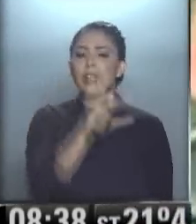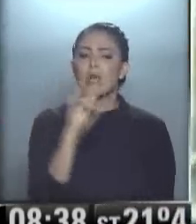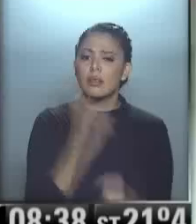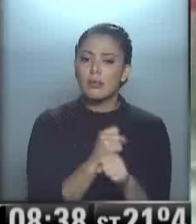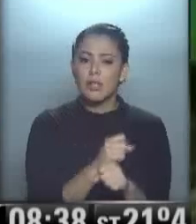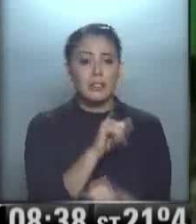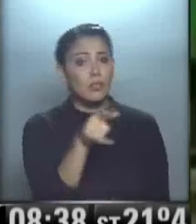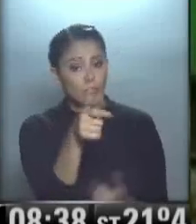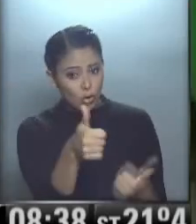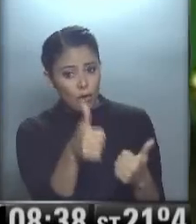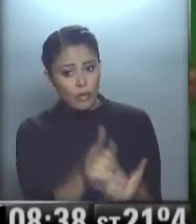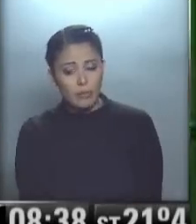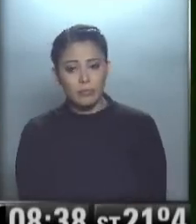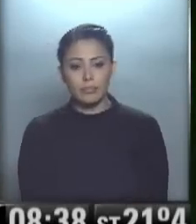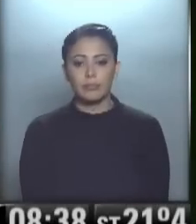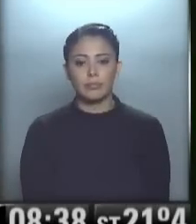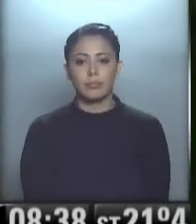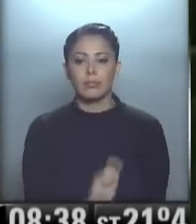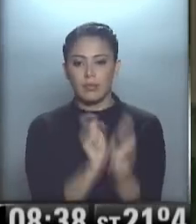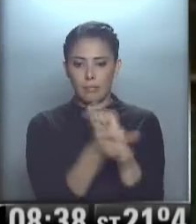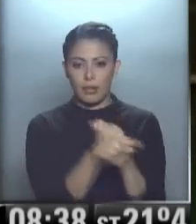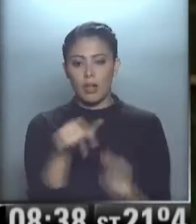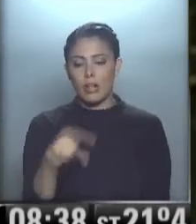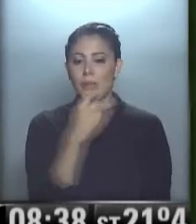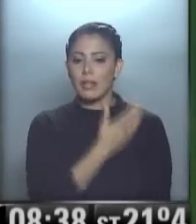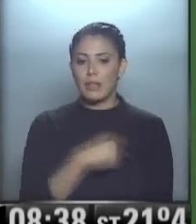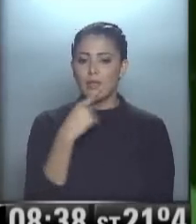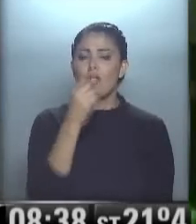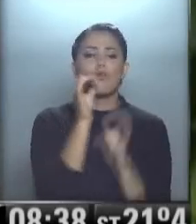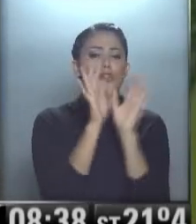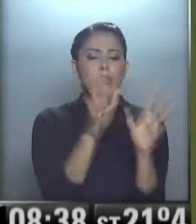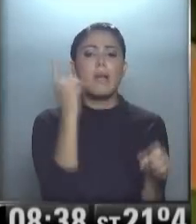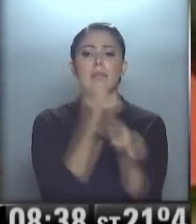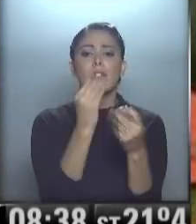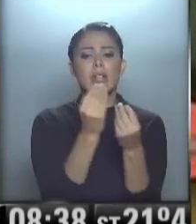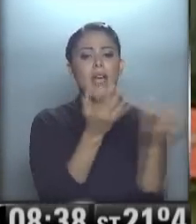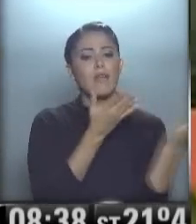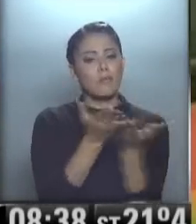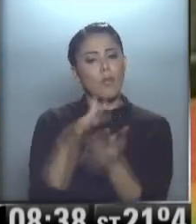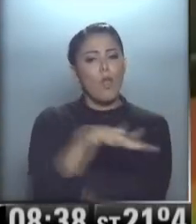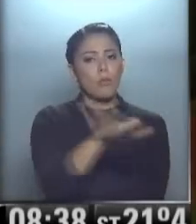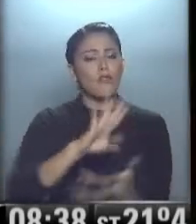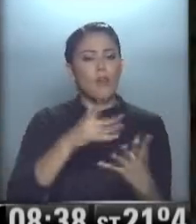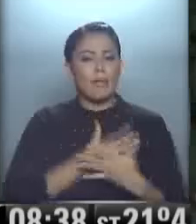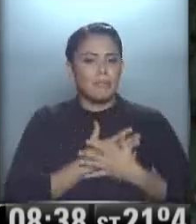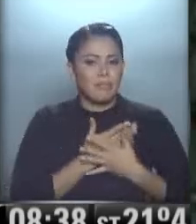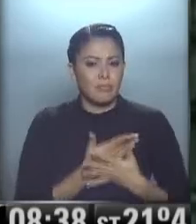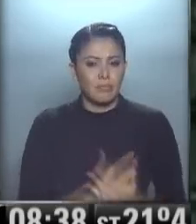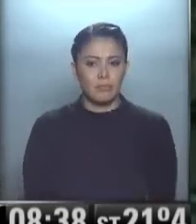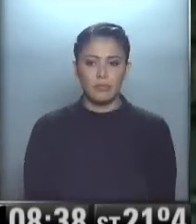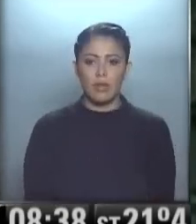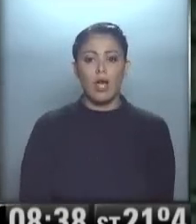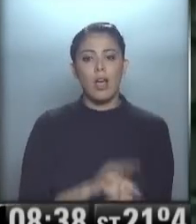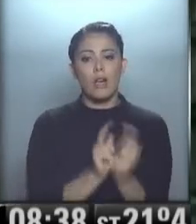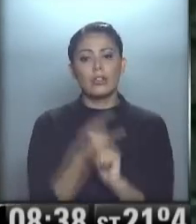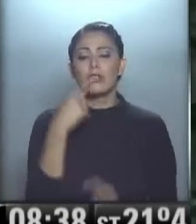¿Cómo estás? Le sale lo que sea, primero para atender al público, al pueblo con amor. Yo le pedí a la